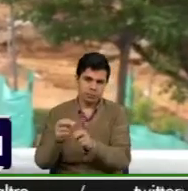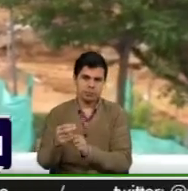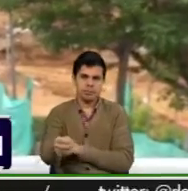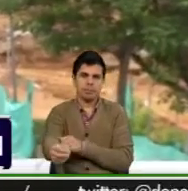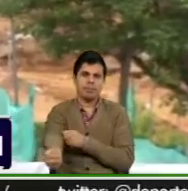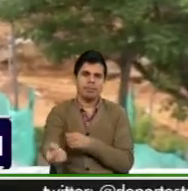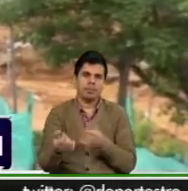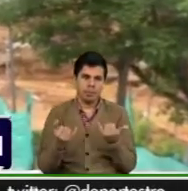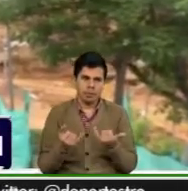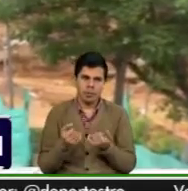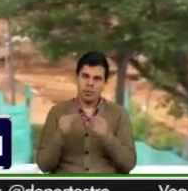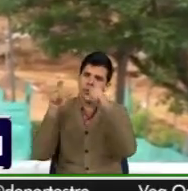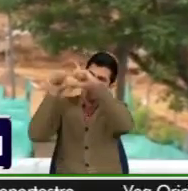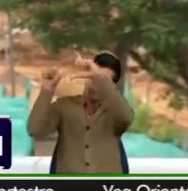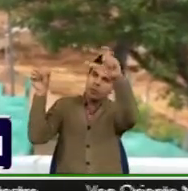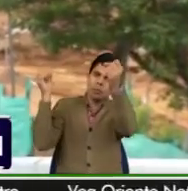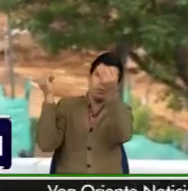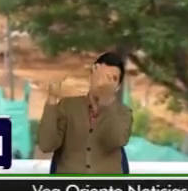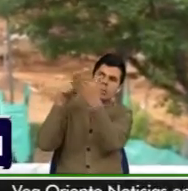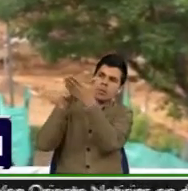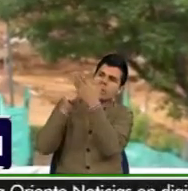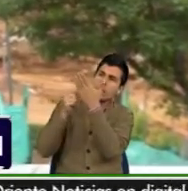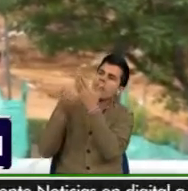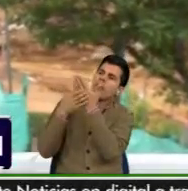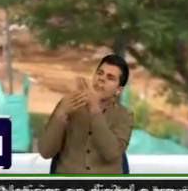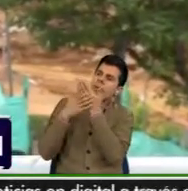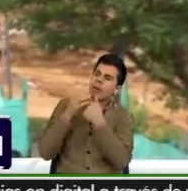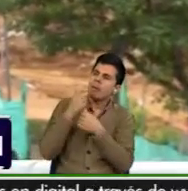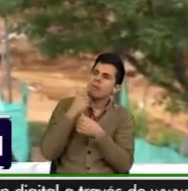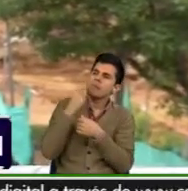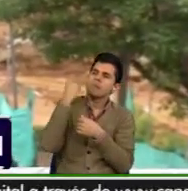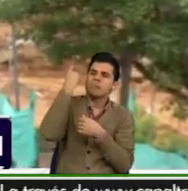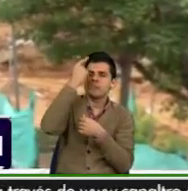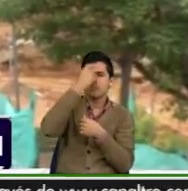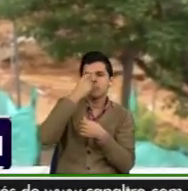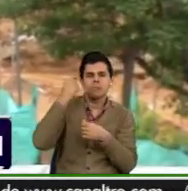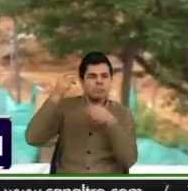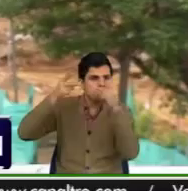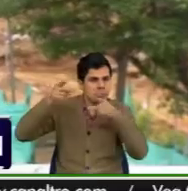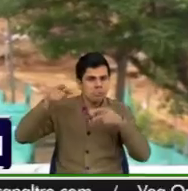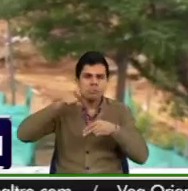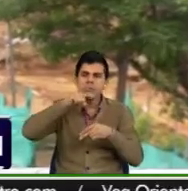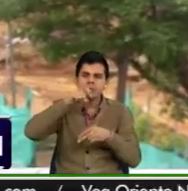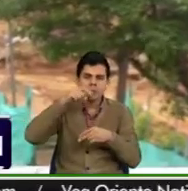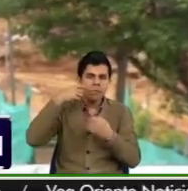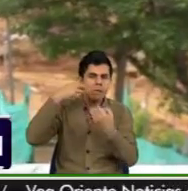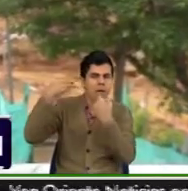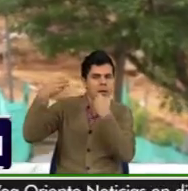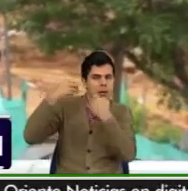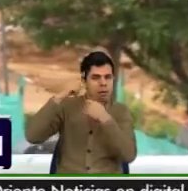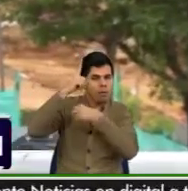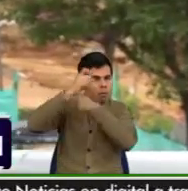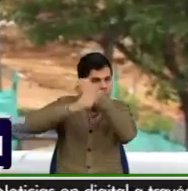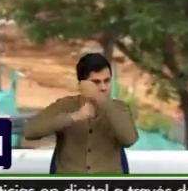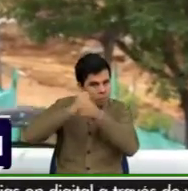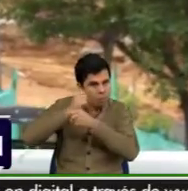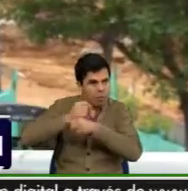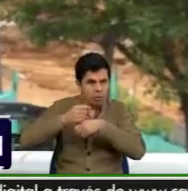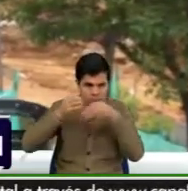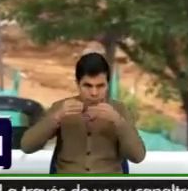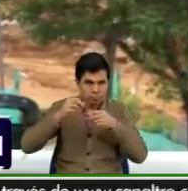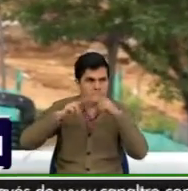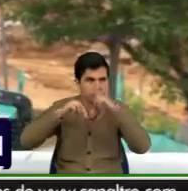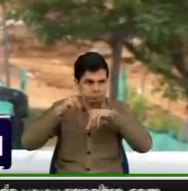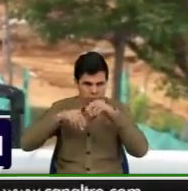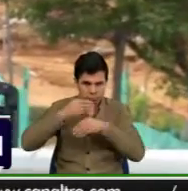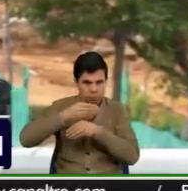espera de que este reloj simbólico de alguna manera pueda garantizarle a los bumangueses que el próximo año se entregará el tercer carril,